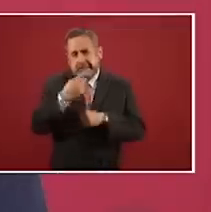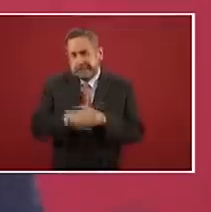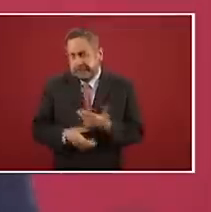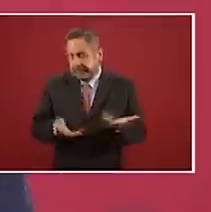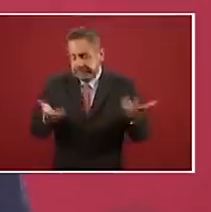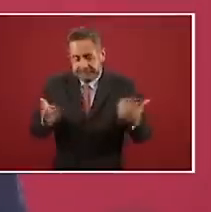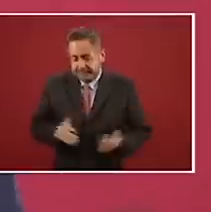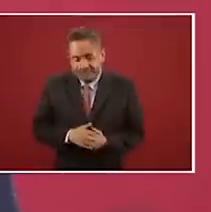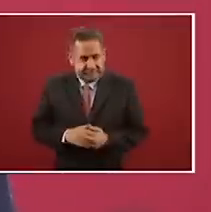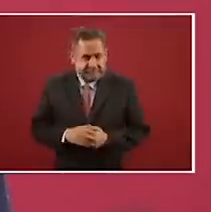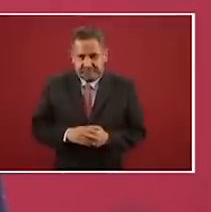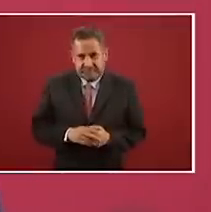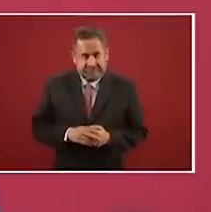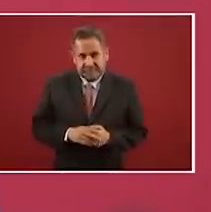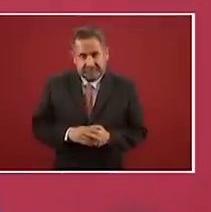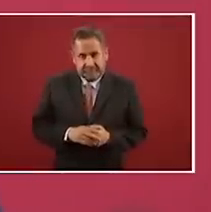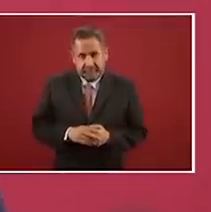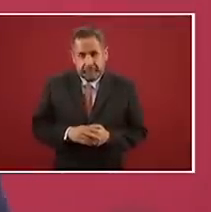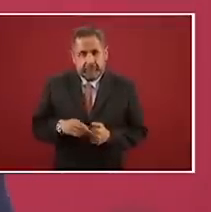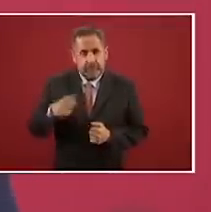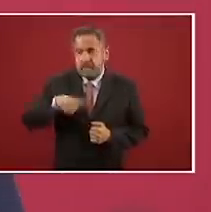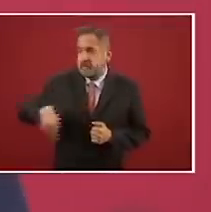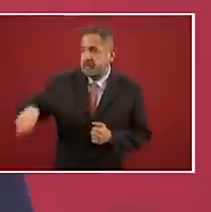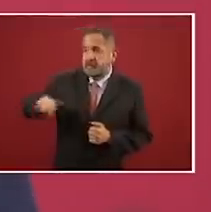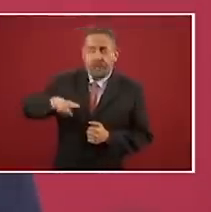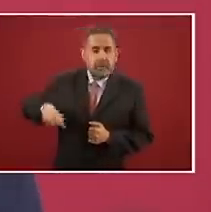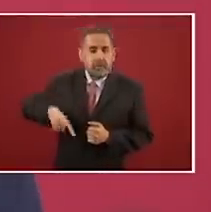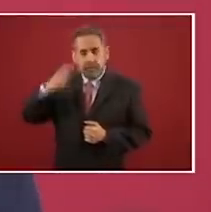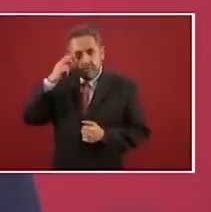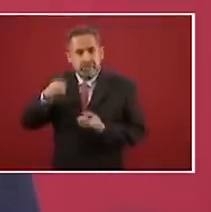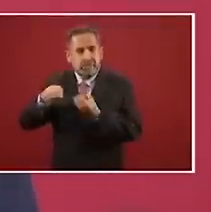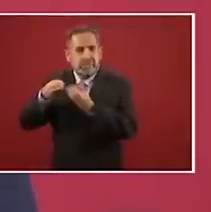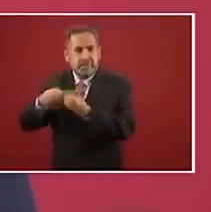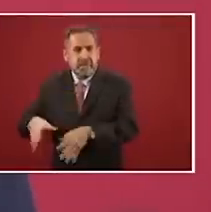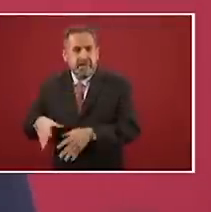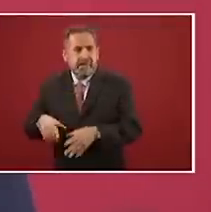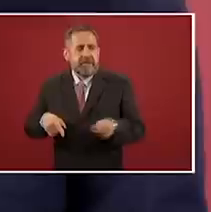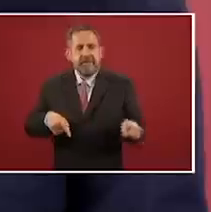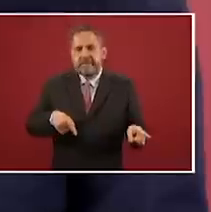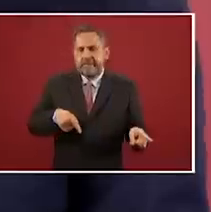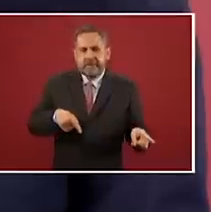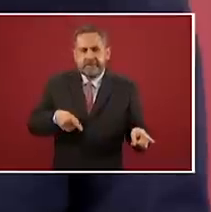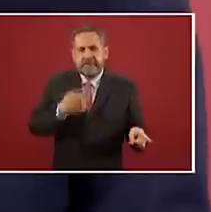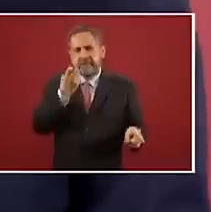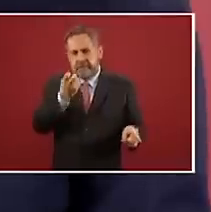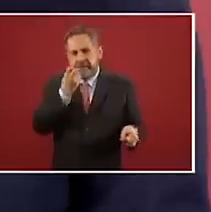para el interés general, para el interés público.